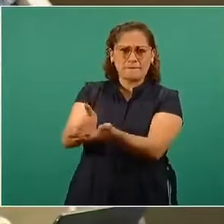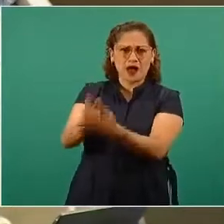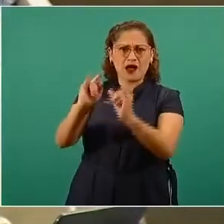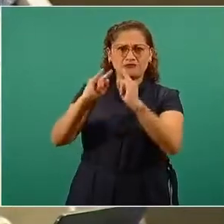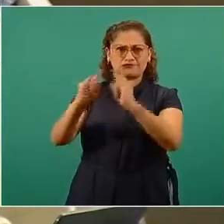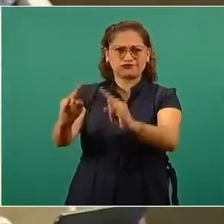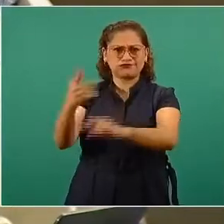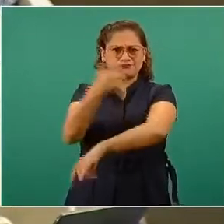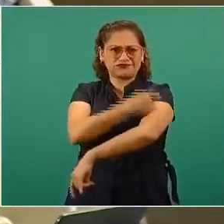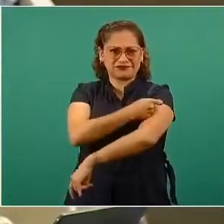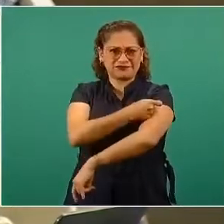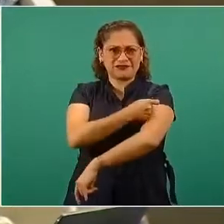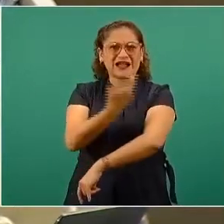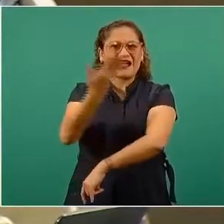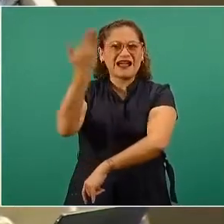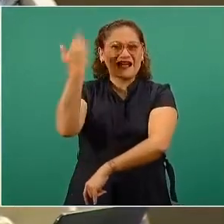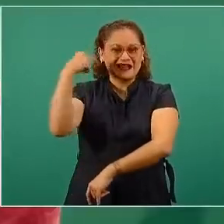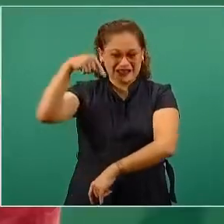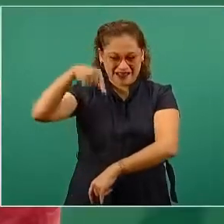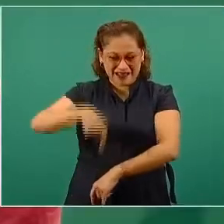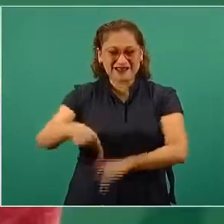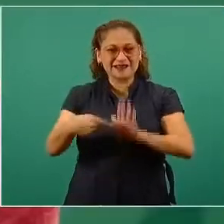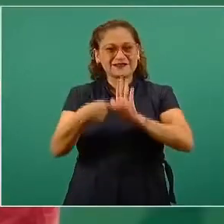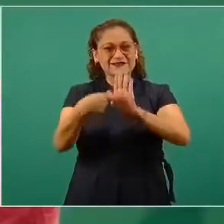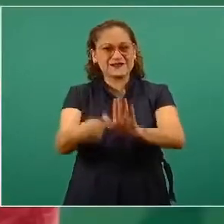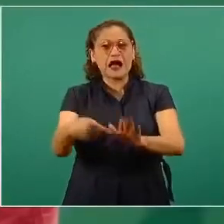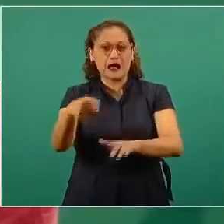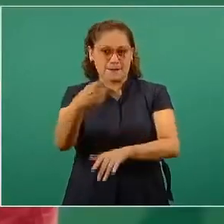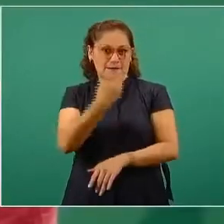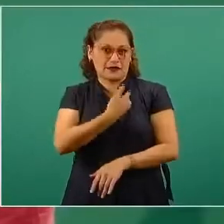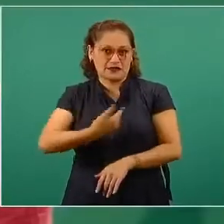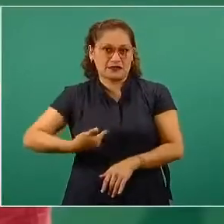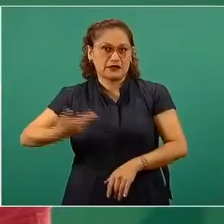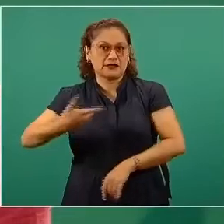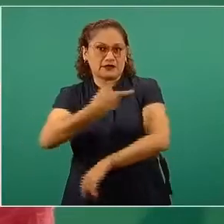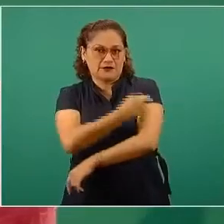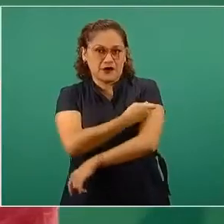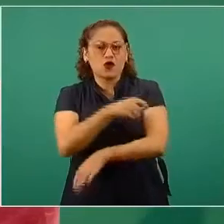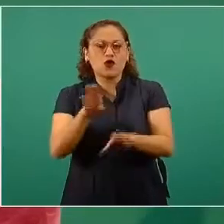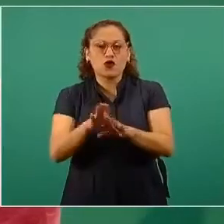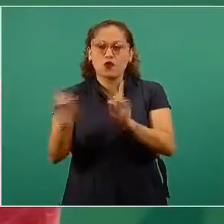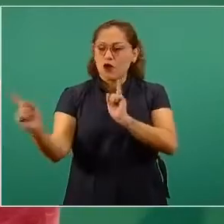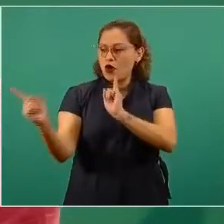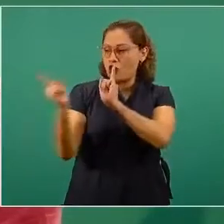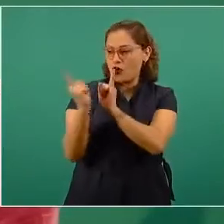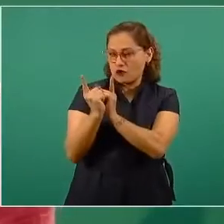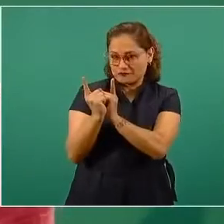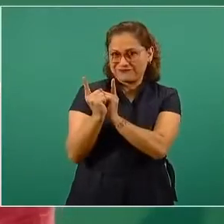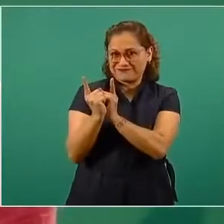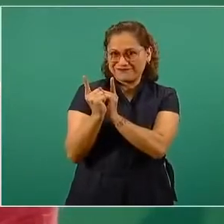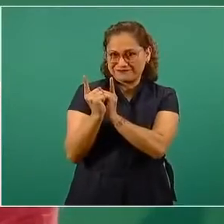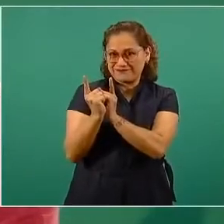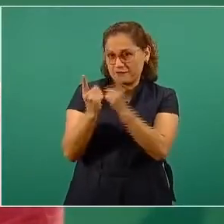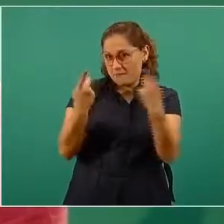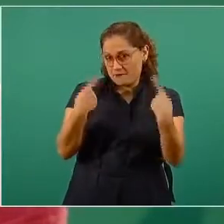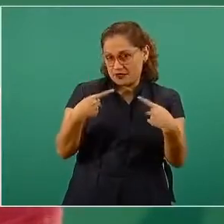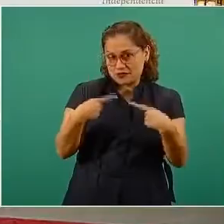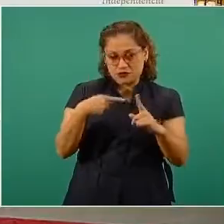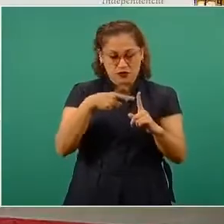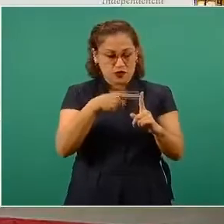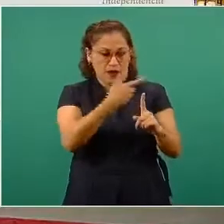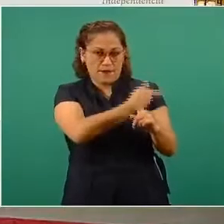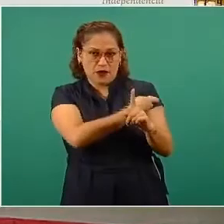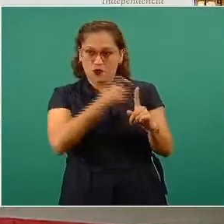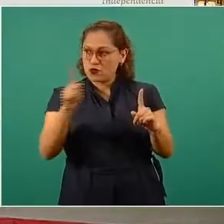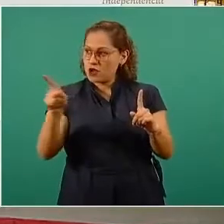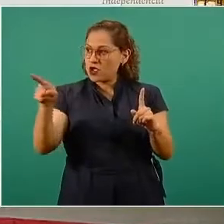día se demostró aquí con el propio presidente. Entonces hay una cercanía entre la persona vacunada y quien le vacuna. Desde